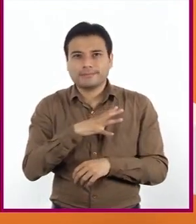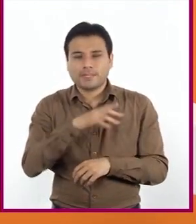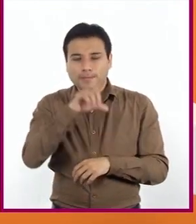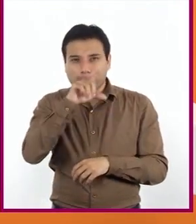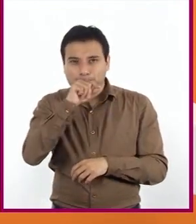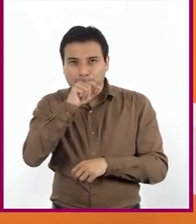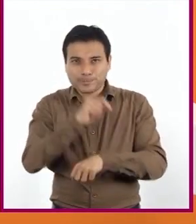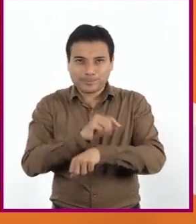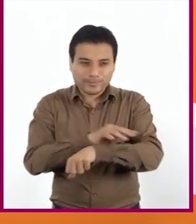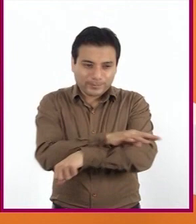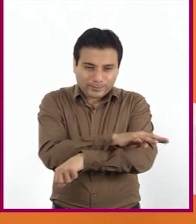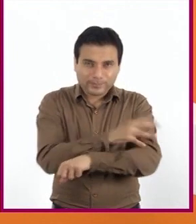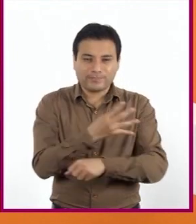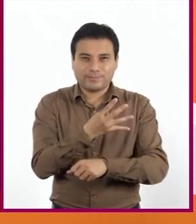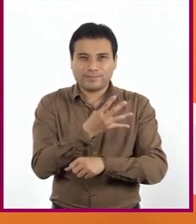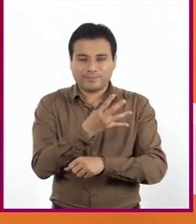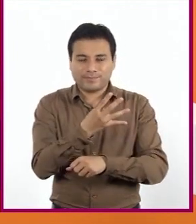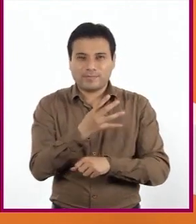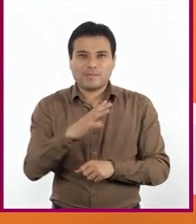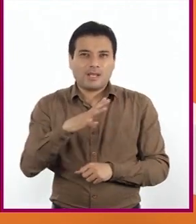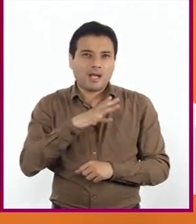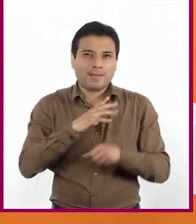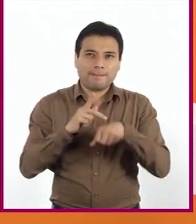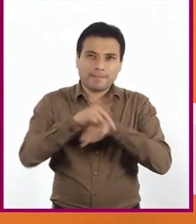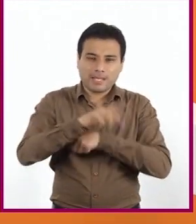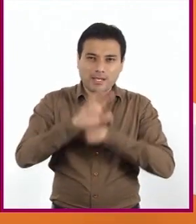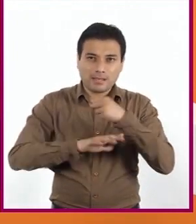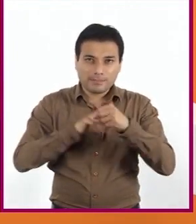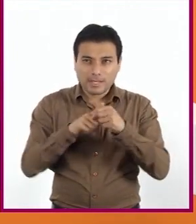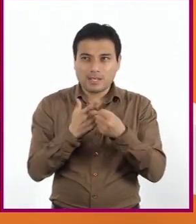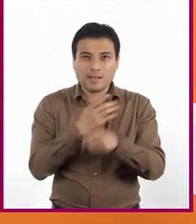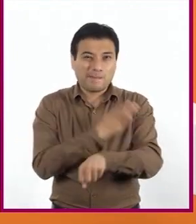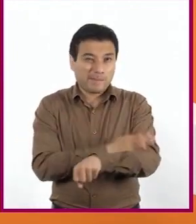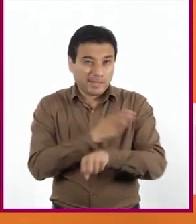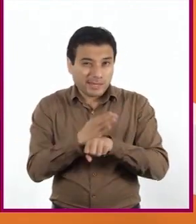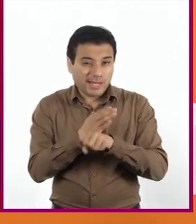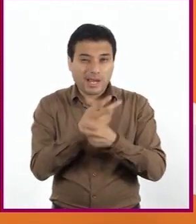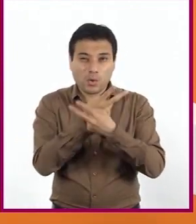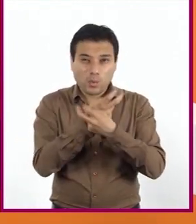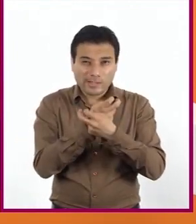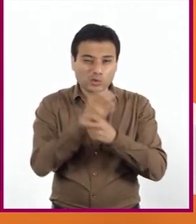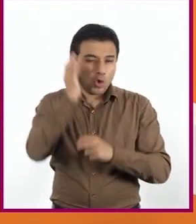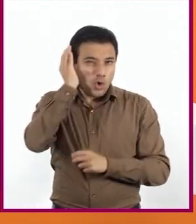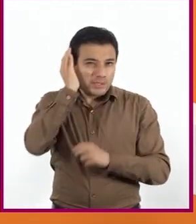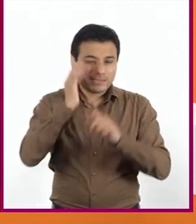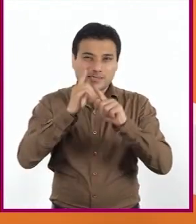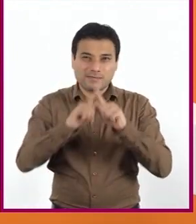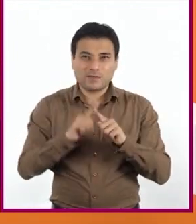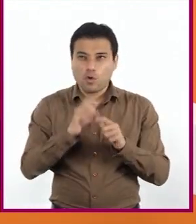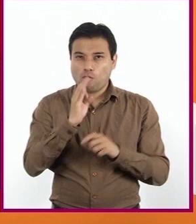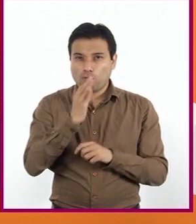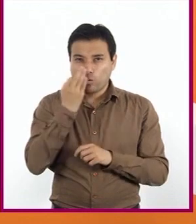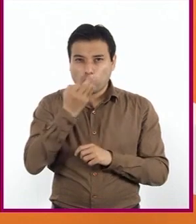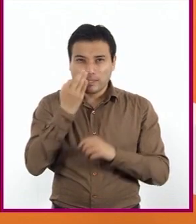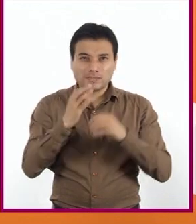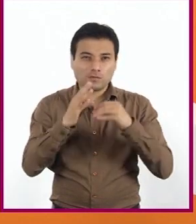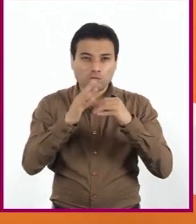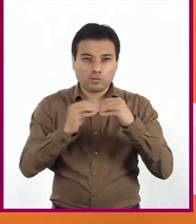multicolores, pieles de animales, artículos de madera, hueso y conchas, flores,